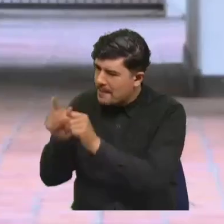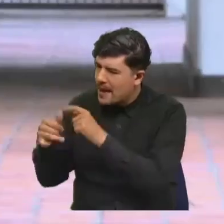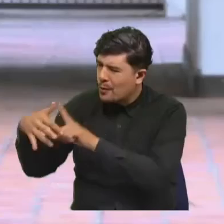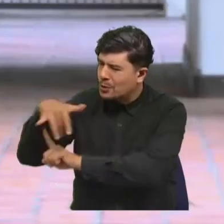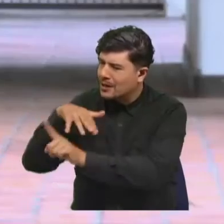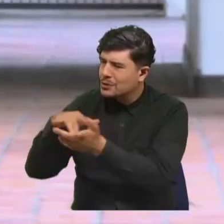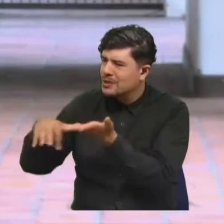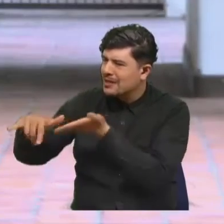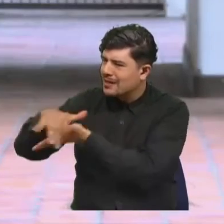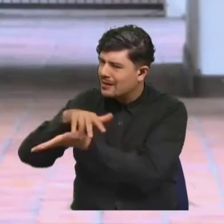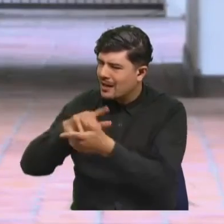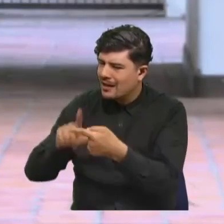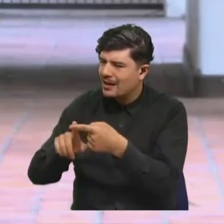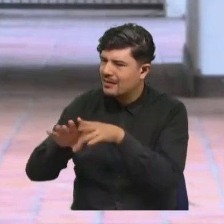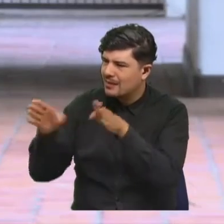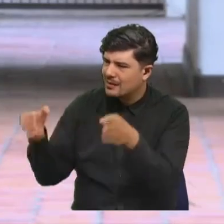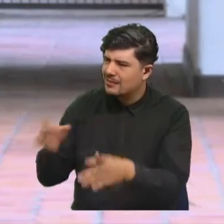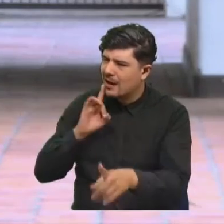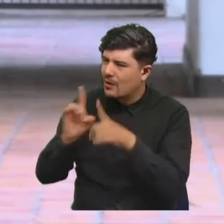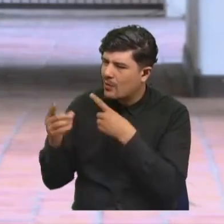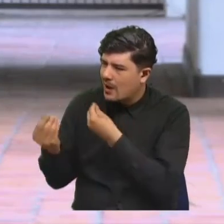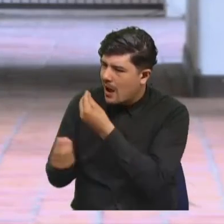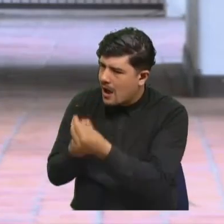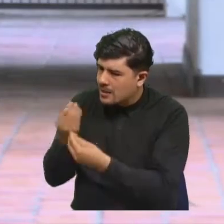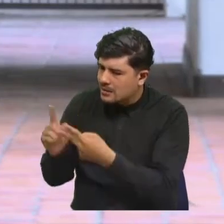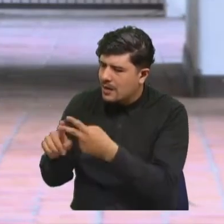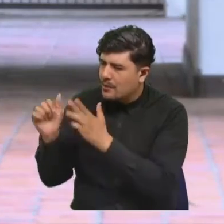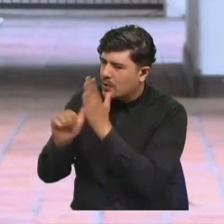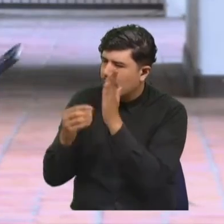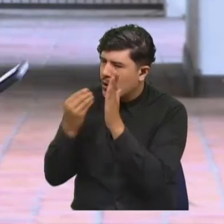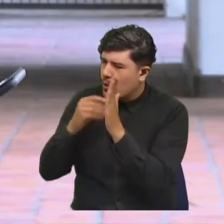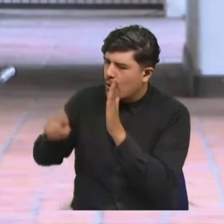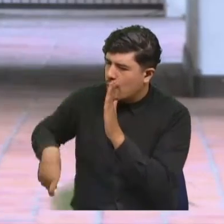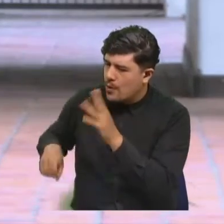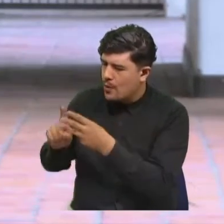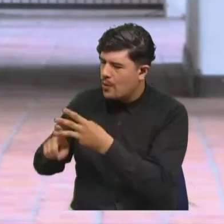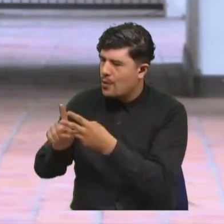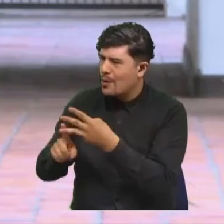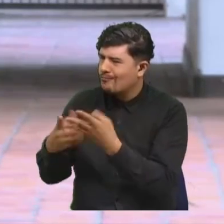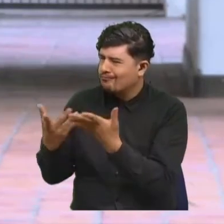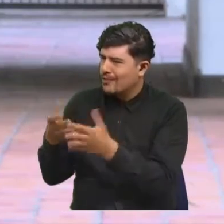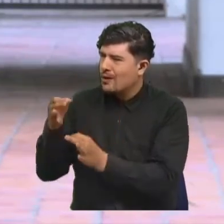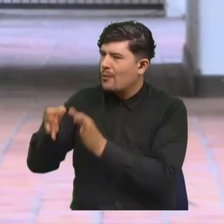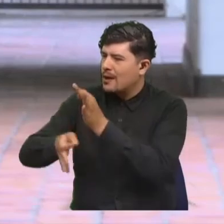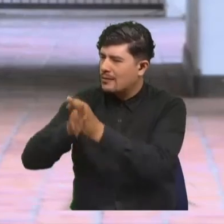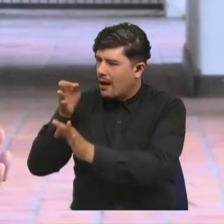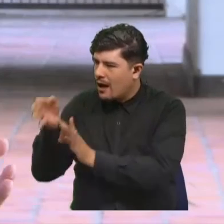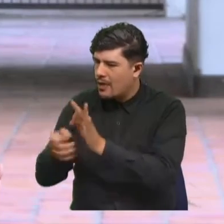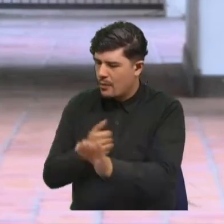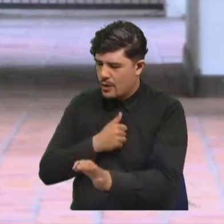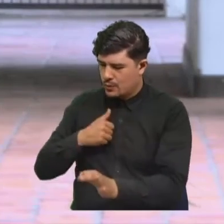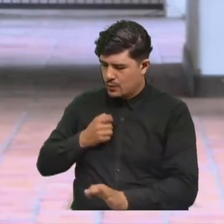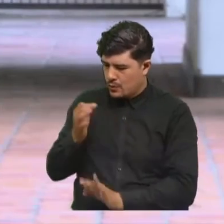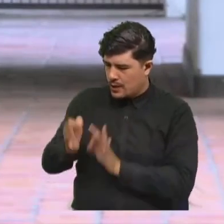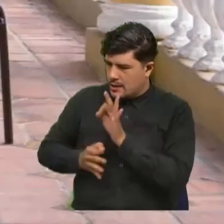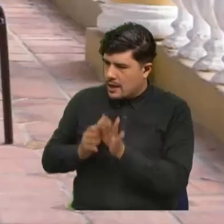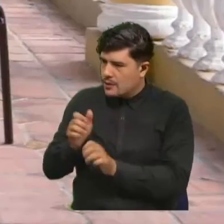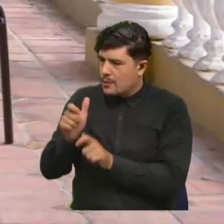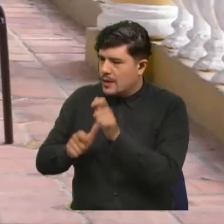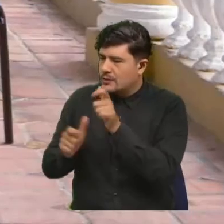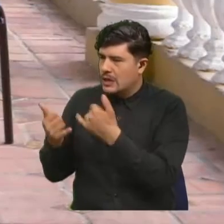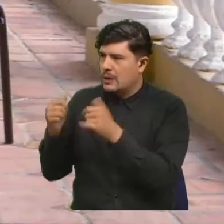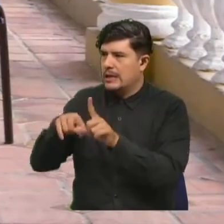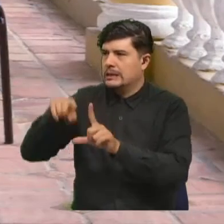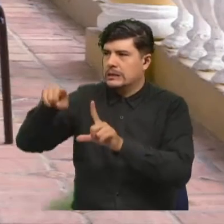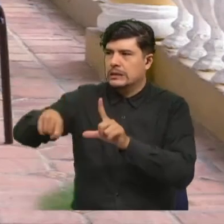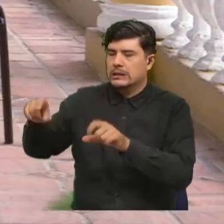en las mesas de diálogo con el padre lo que se está haciendo por el cuidado también y el autocuidado de las personas en medio de estas cifras